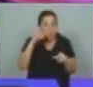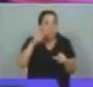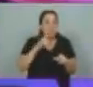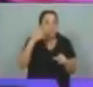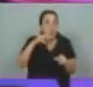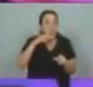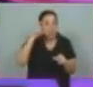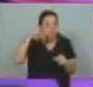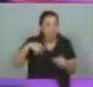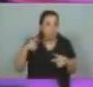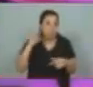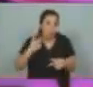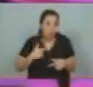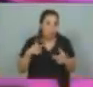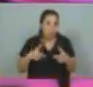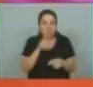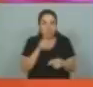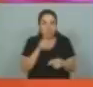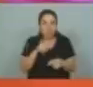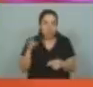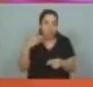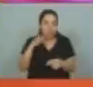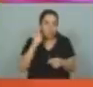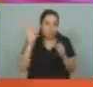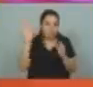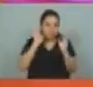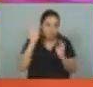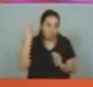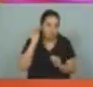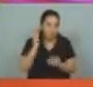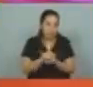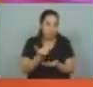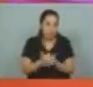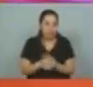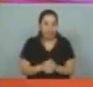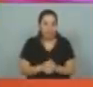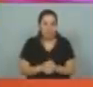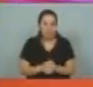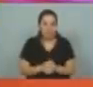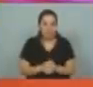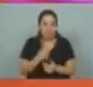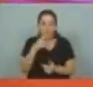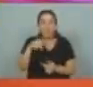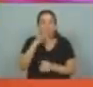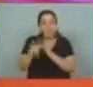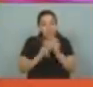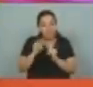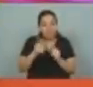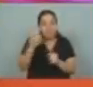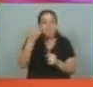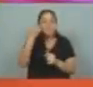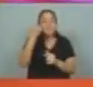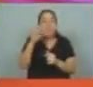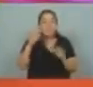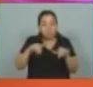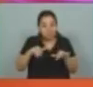Anabela. En este momento quisiera cortarme las orejas. Ahí mismo había emigrado un pájaro que era igual a Beethoven,